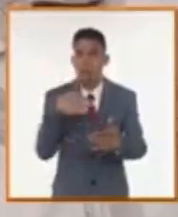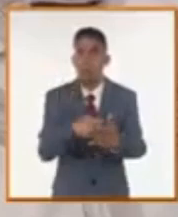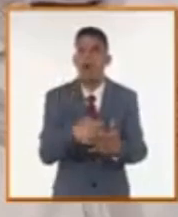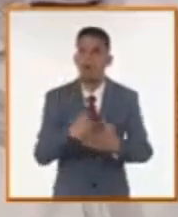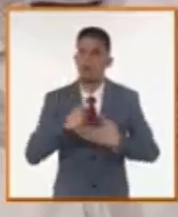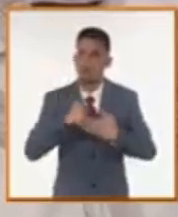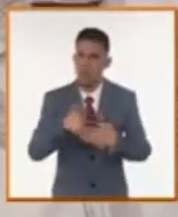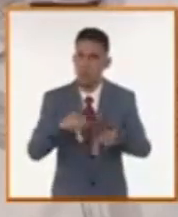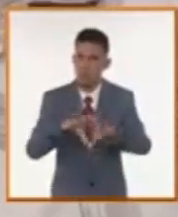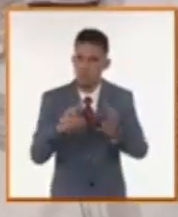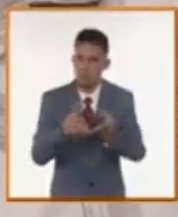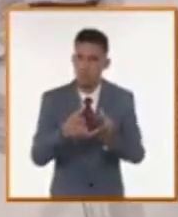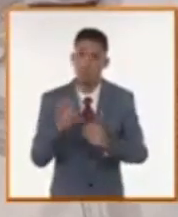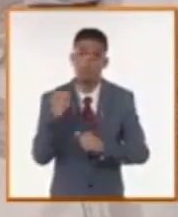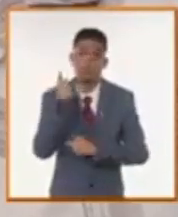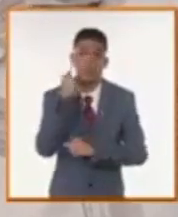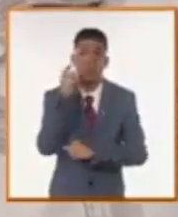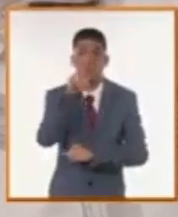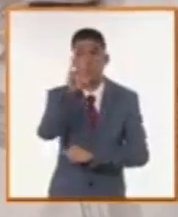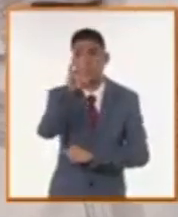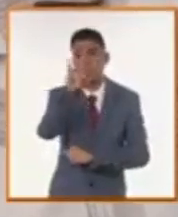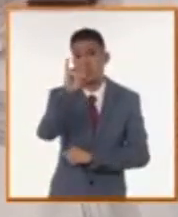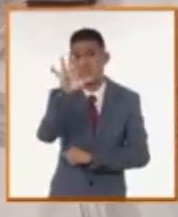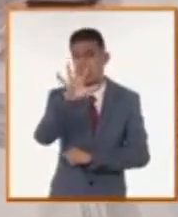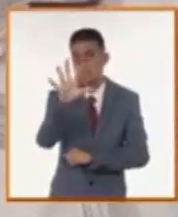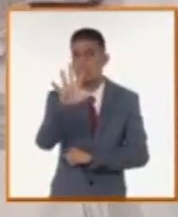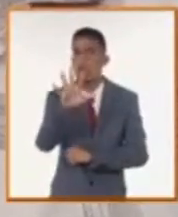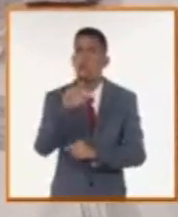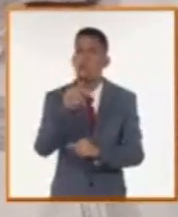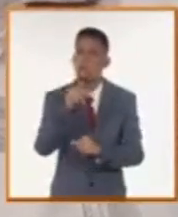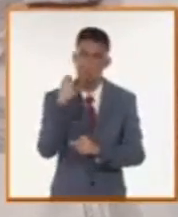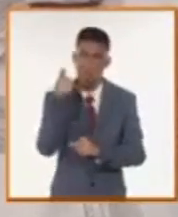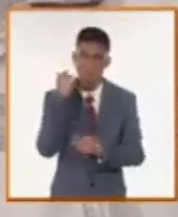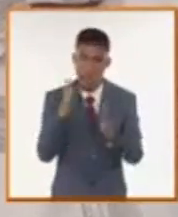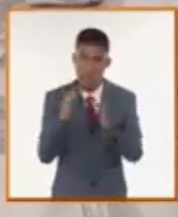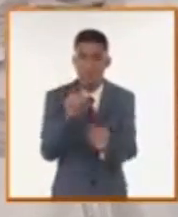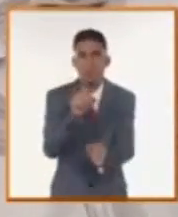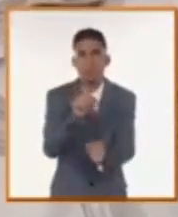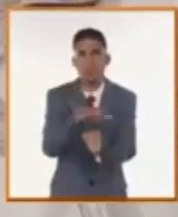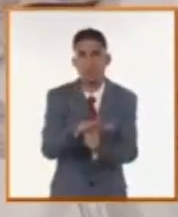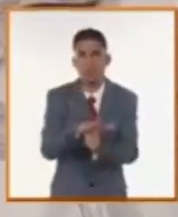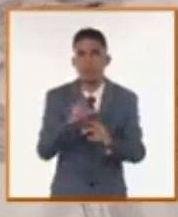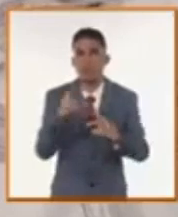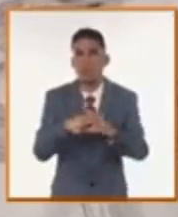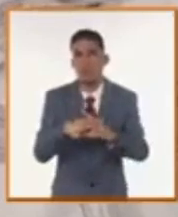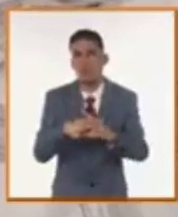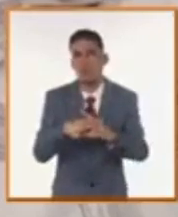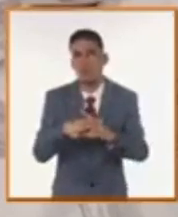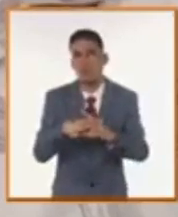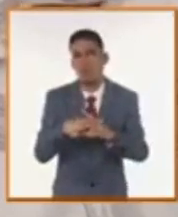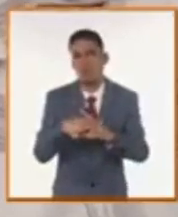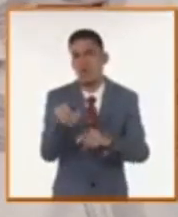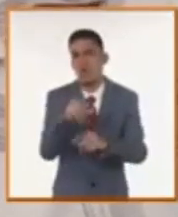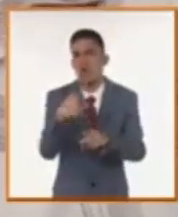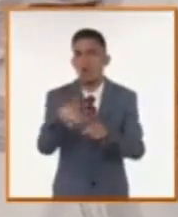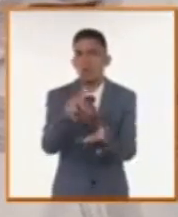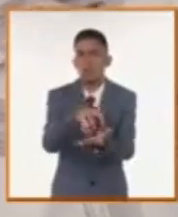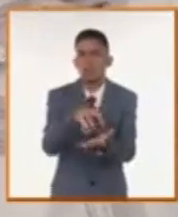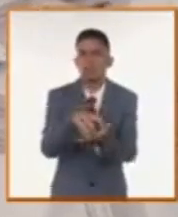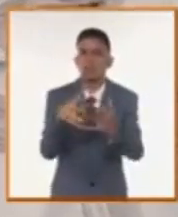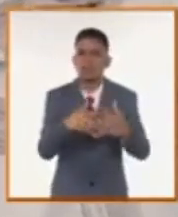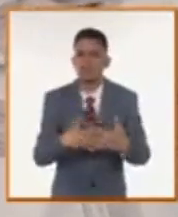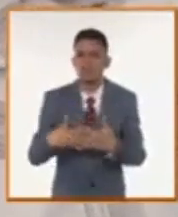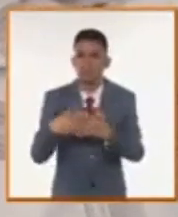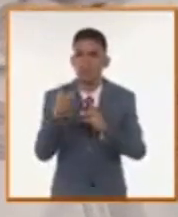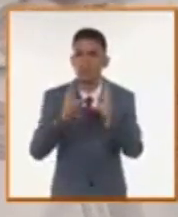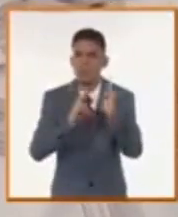constantemente desde 1965 hasta los acuerdos de Nueva York de diciembre del 88, pagando